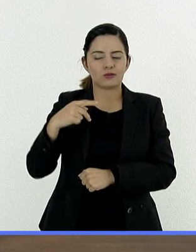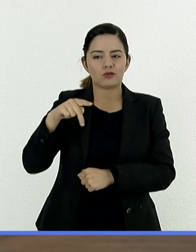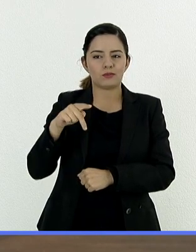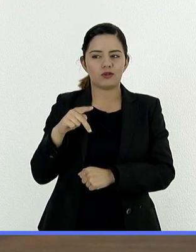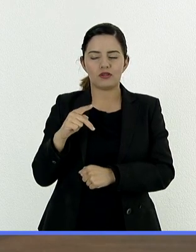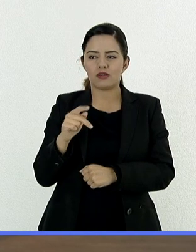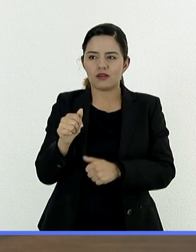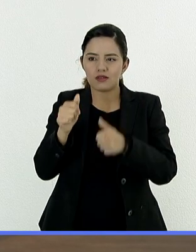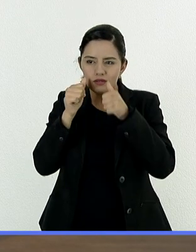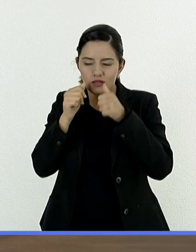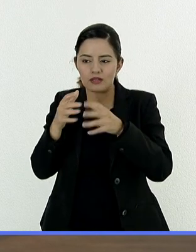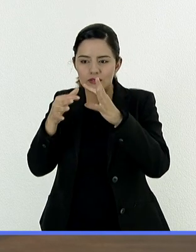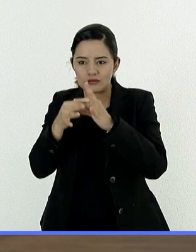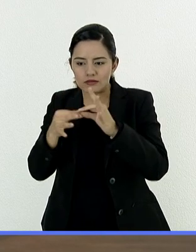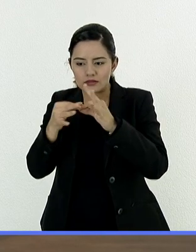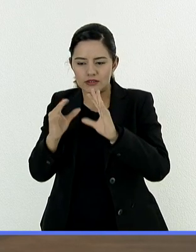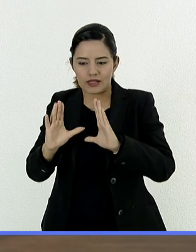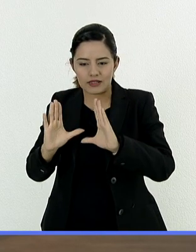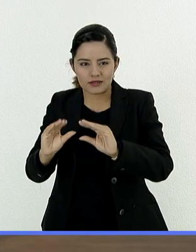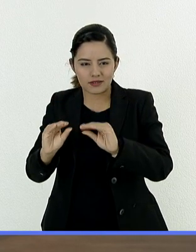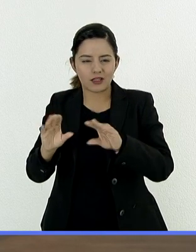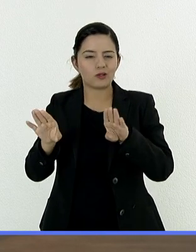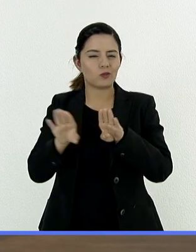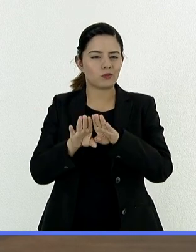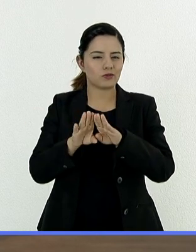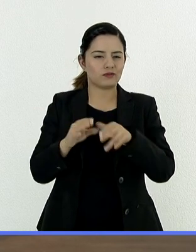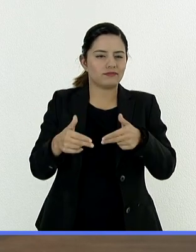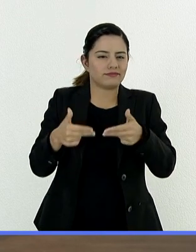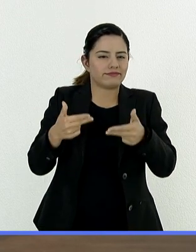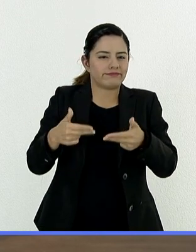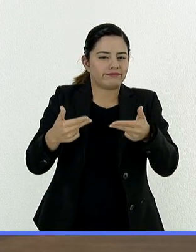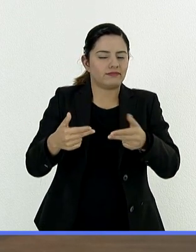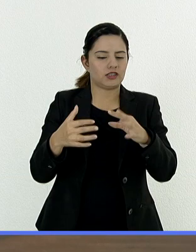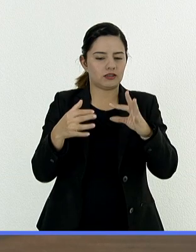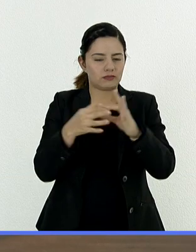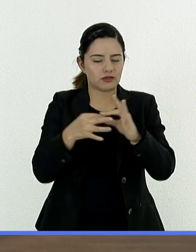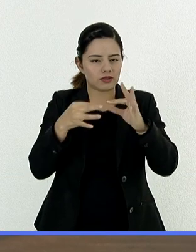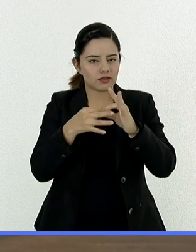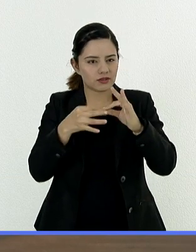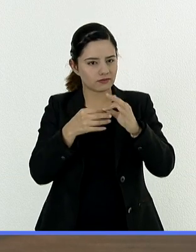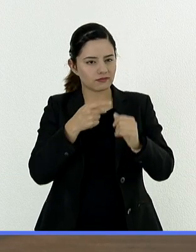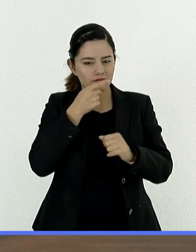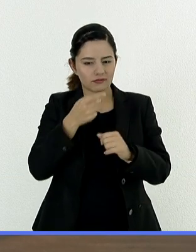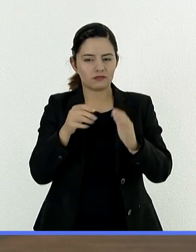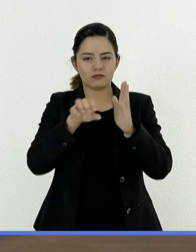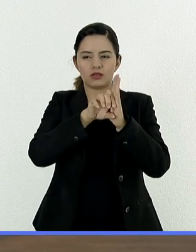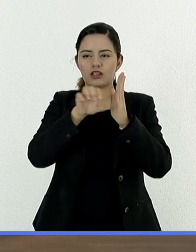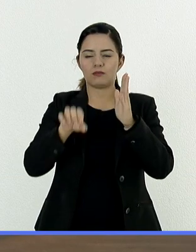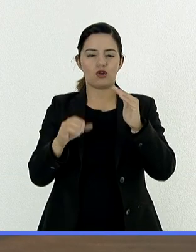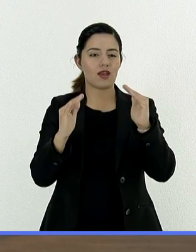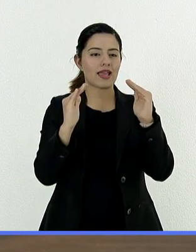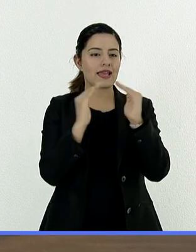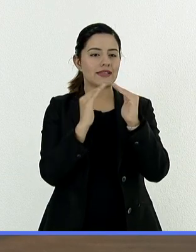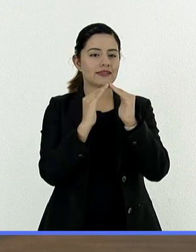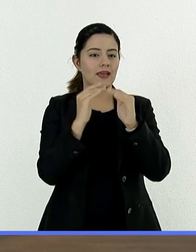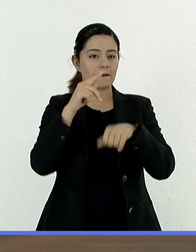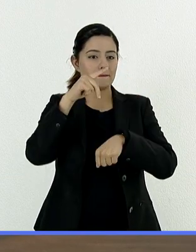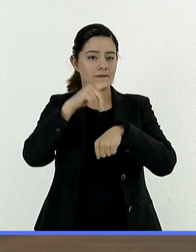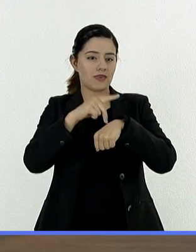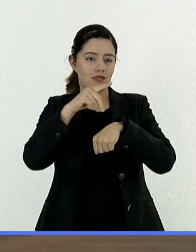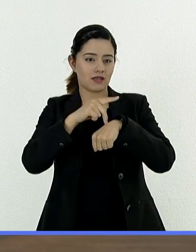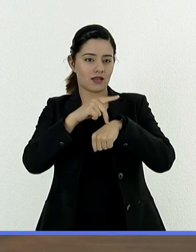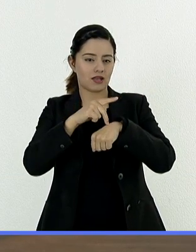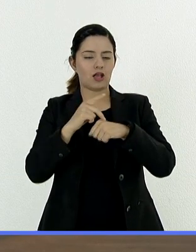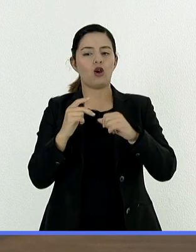oral que se va continuando vemos por ejemplo elementos como casas de piedra una especie de altares